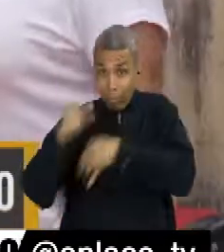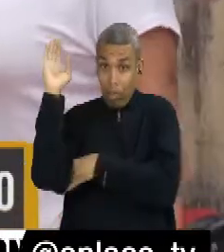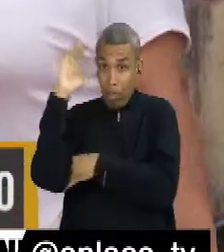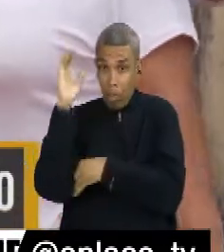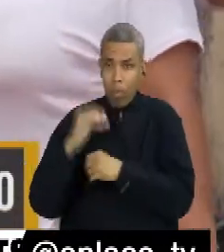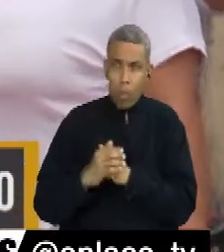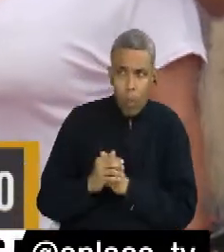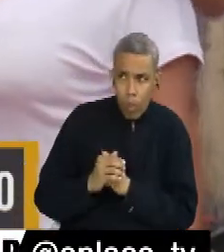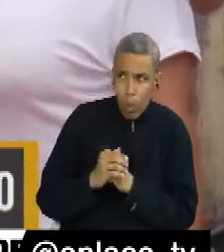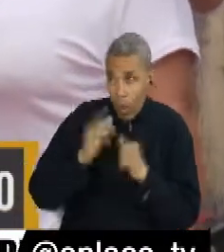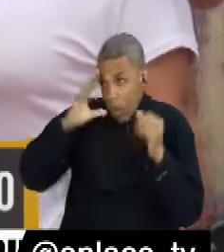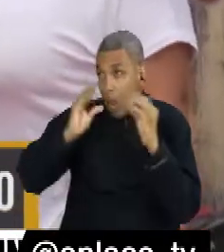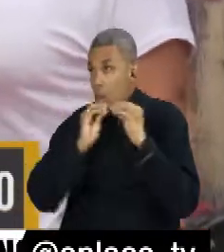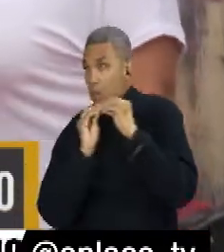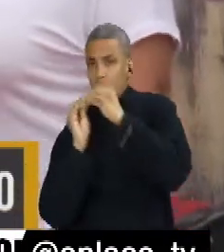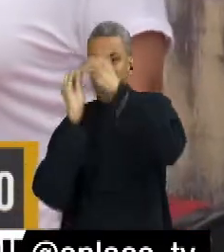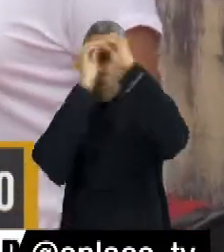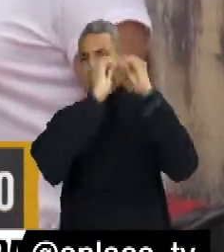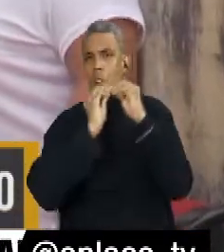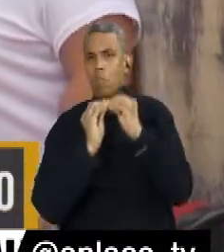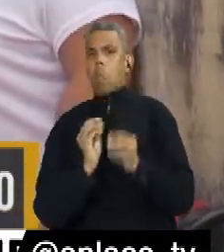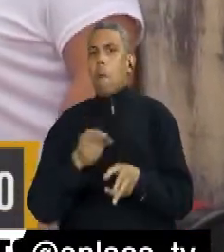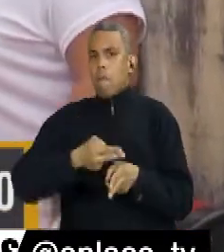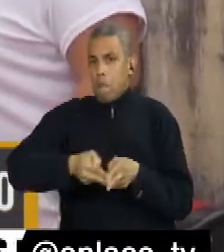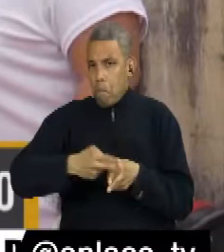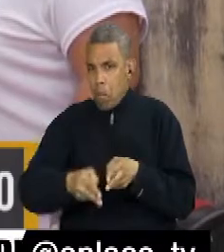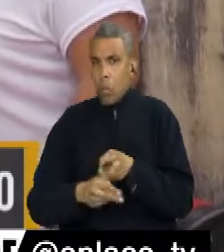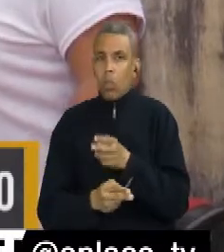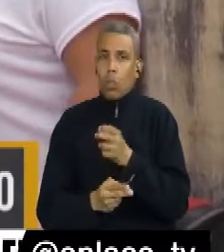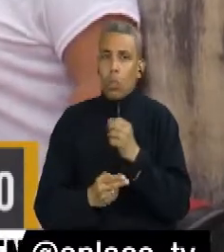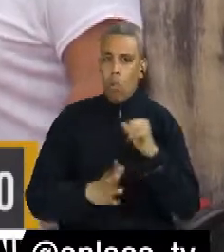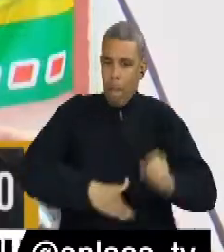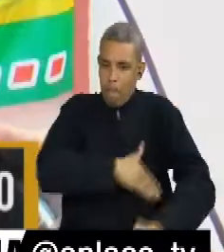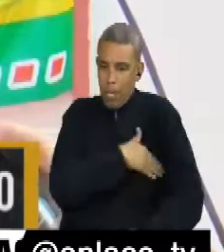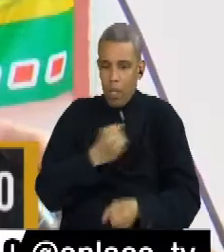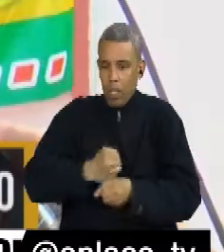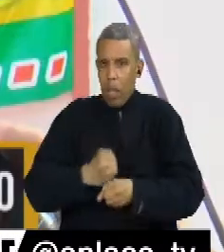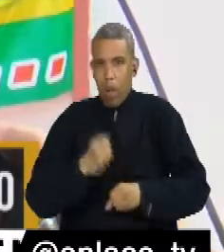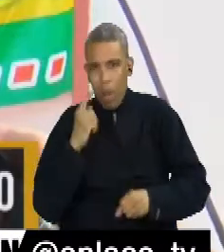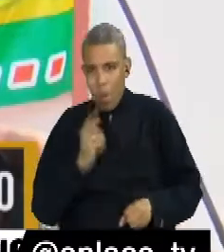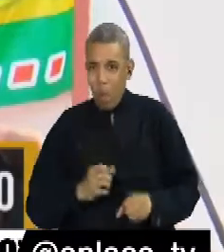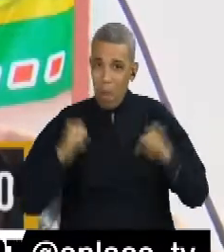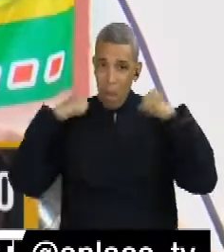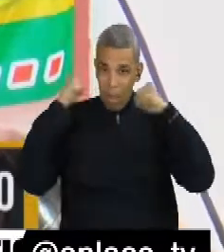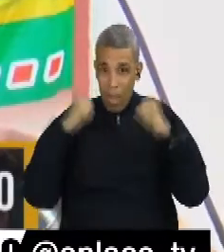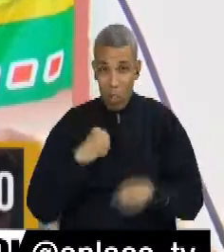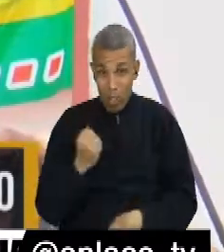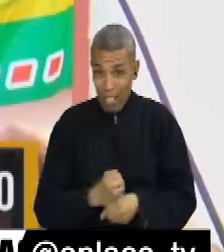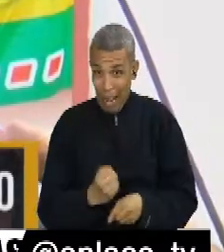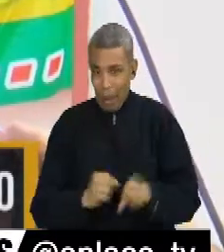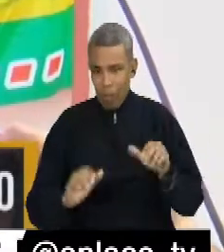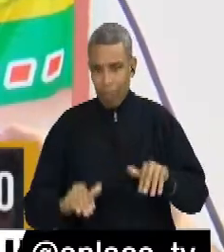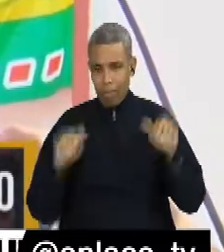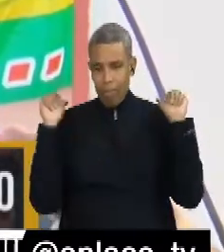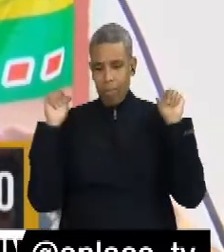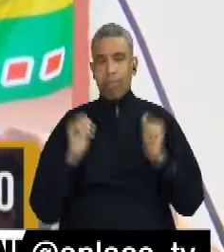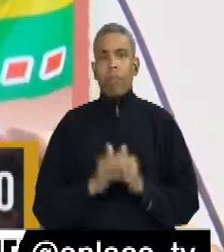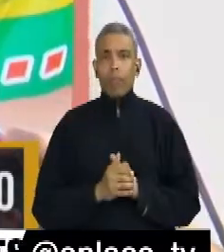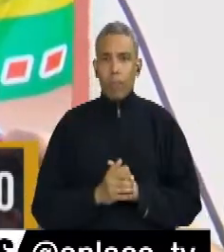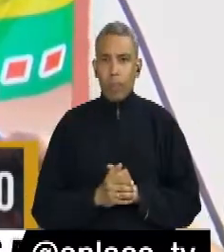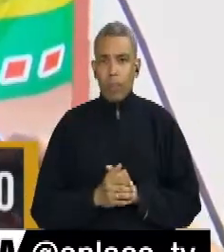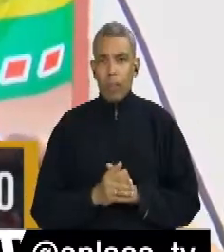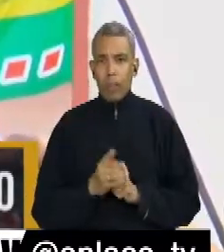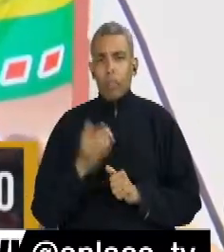actividades. Nosotros ahorita la discusión es, el pliego 2017 contempla en su primer punto que debe haber un cumplimiento de un